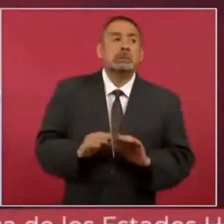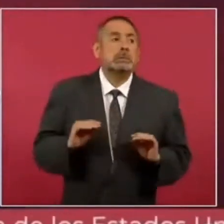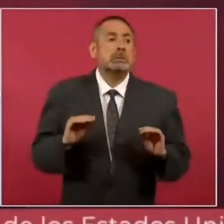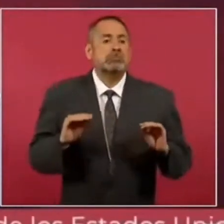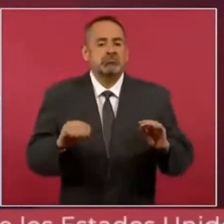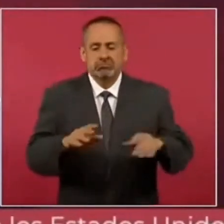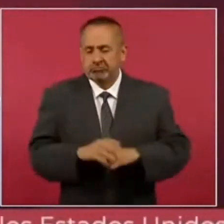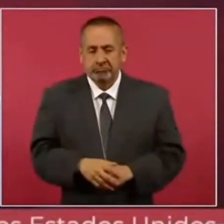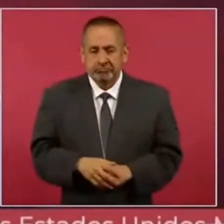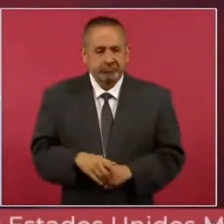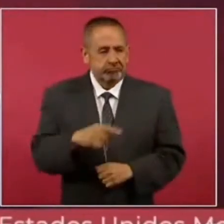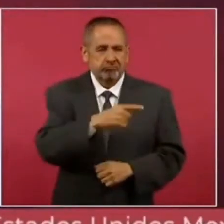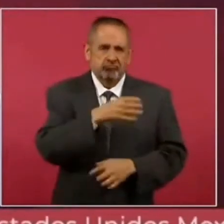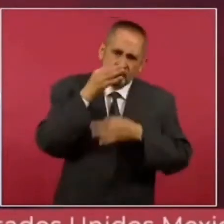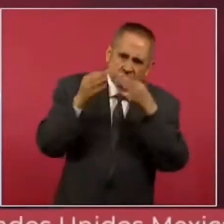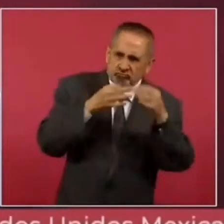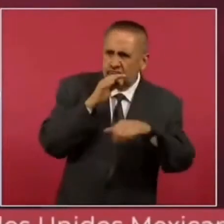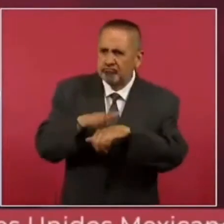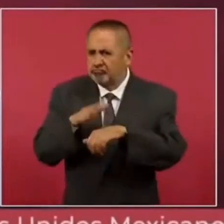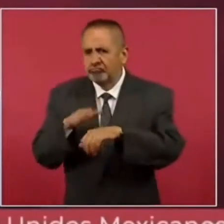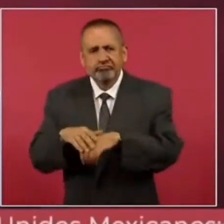Nada, nada, nada.